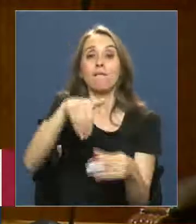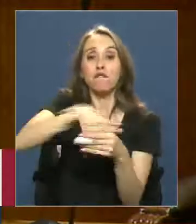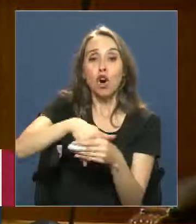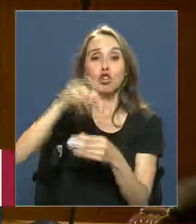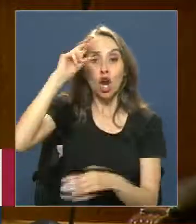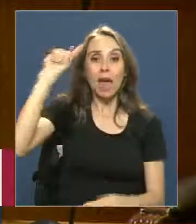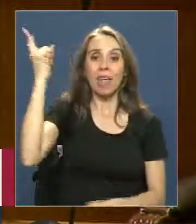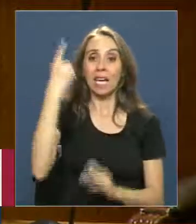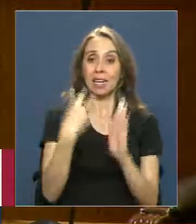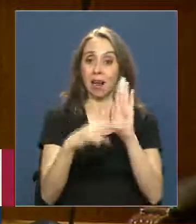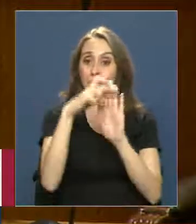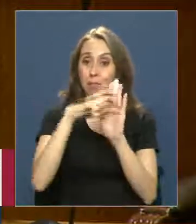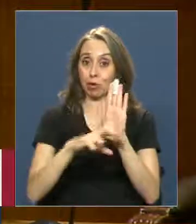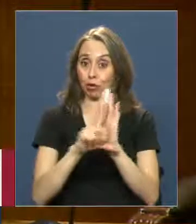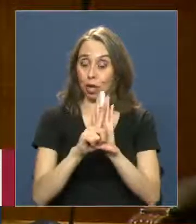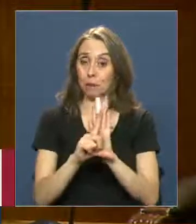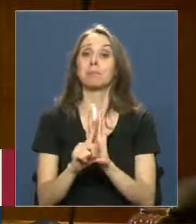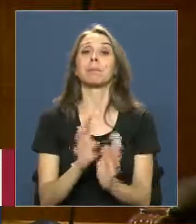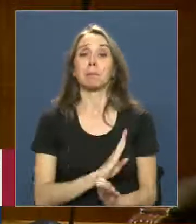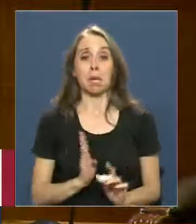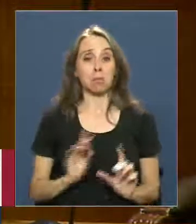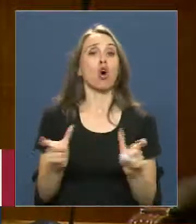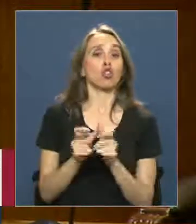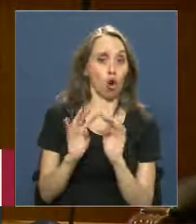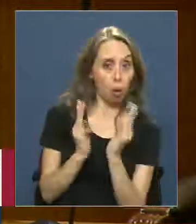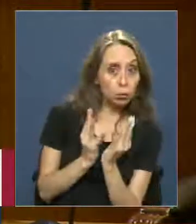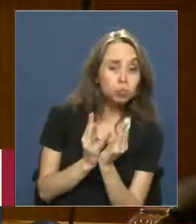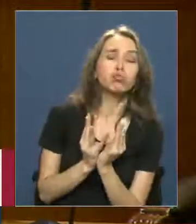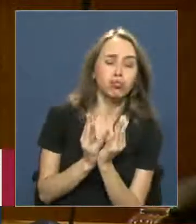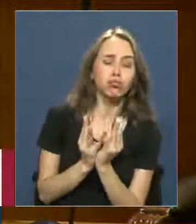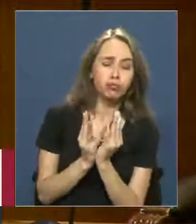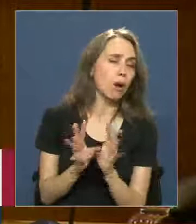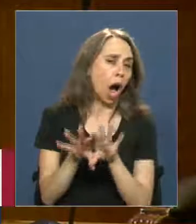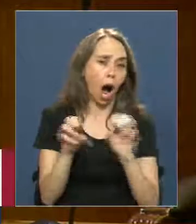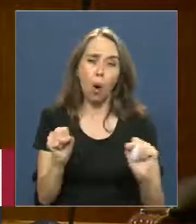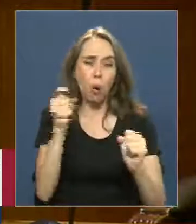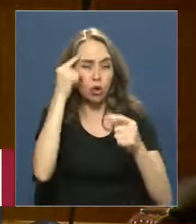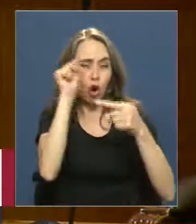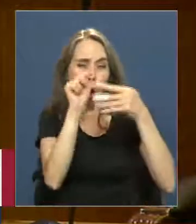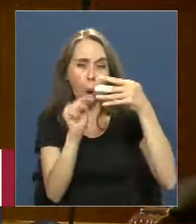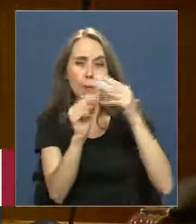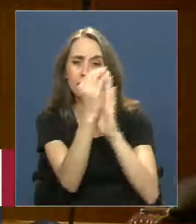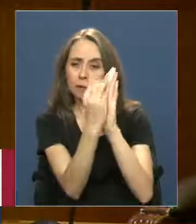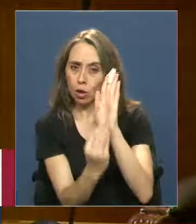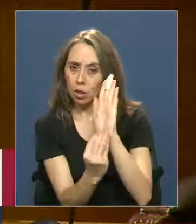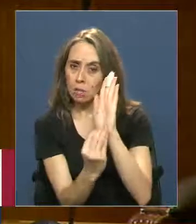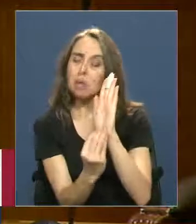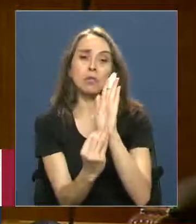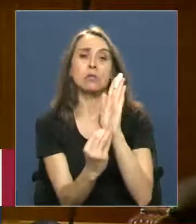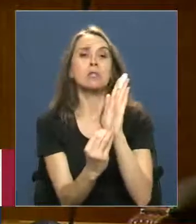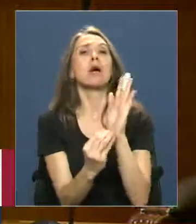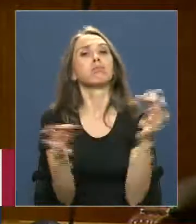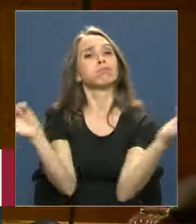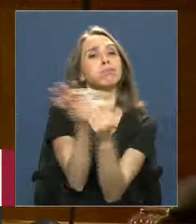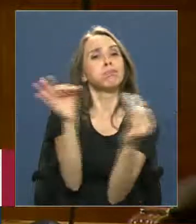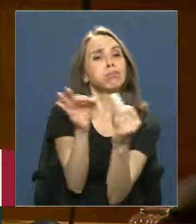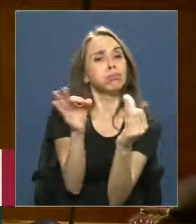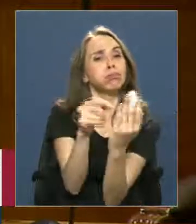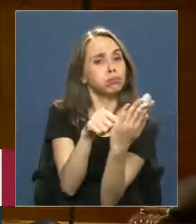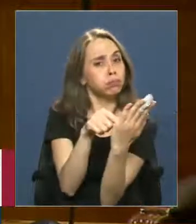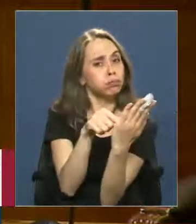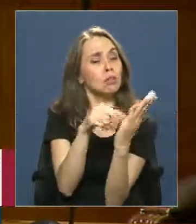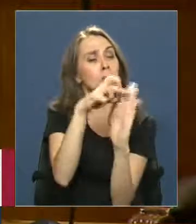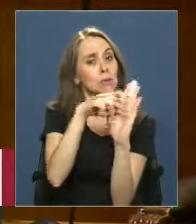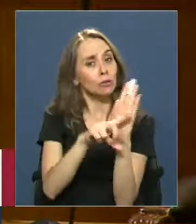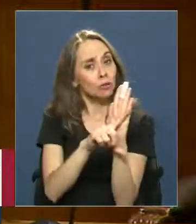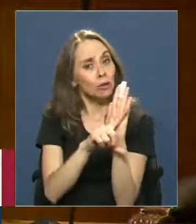del proyecto. La comisión, compartiendo los objetivos y fundamentos generales tenidos en la consideración en la moción